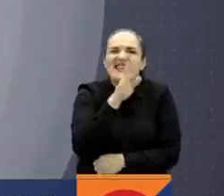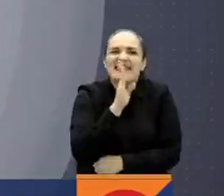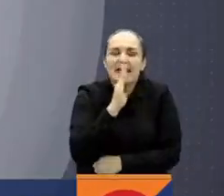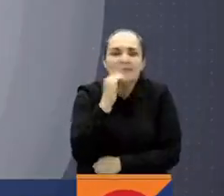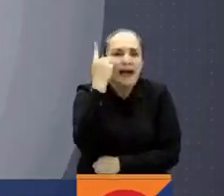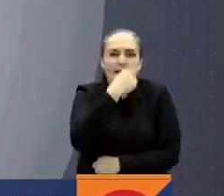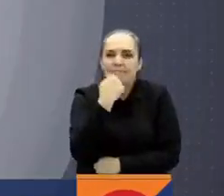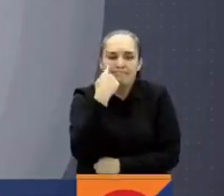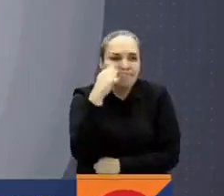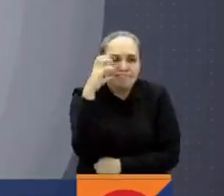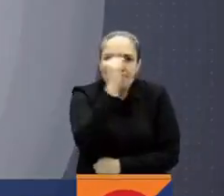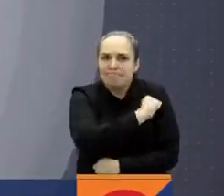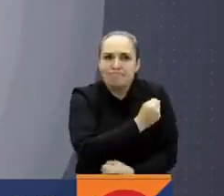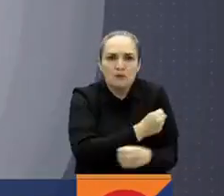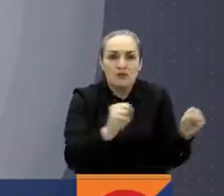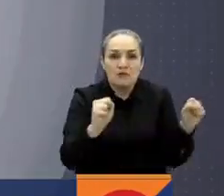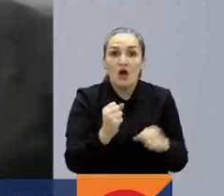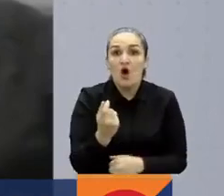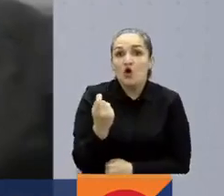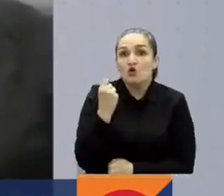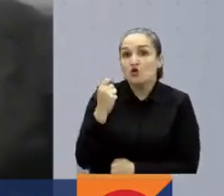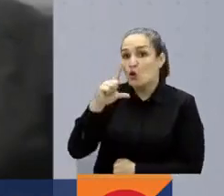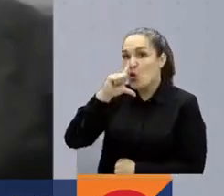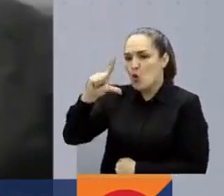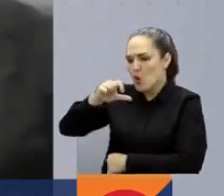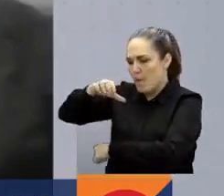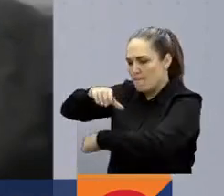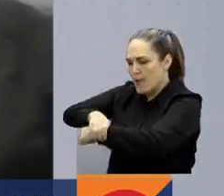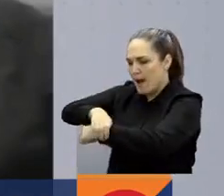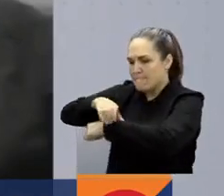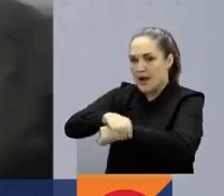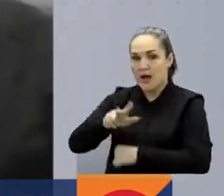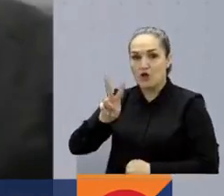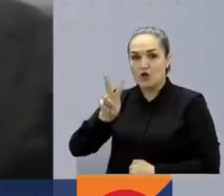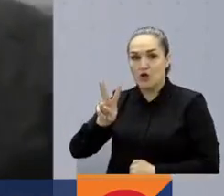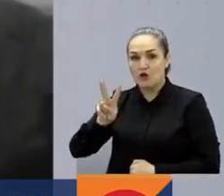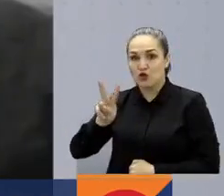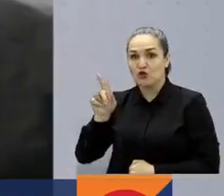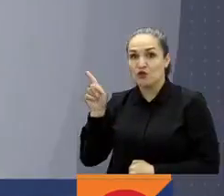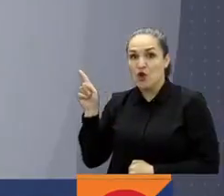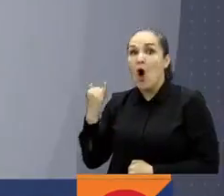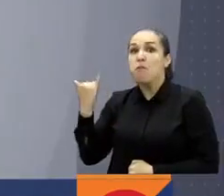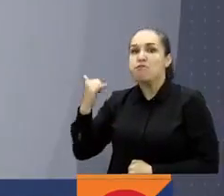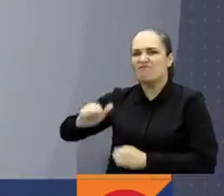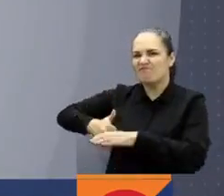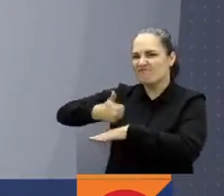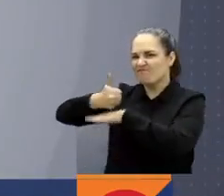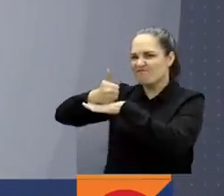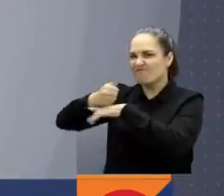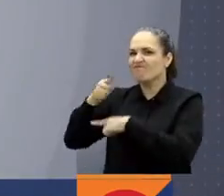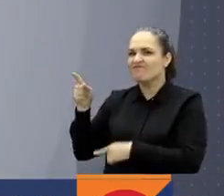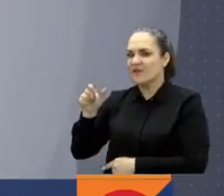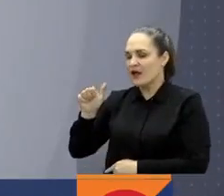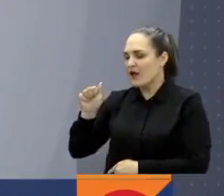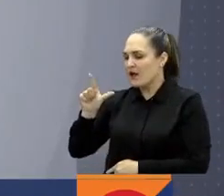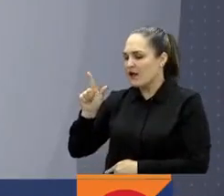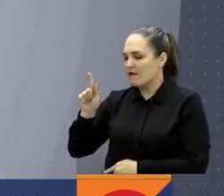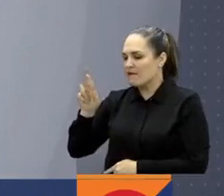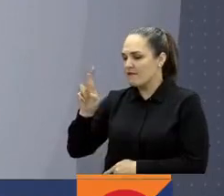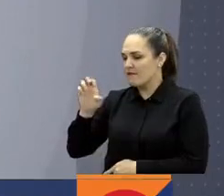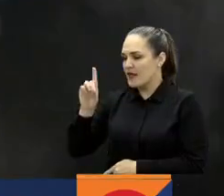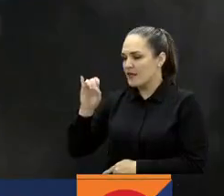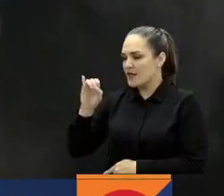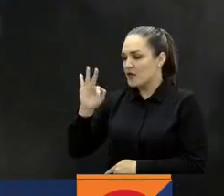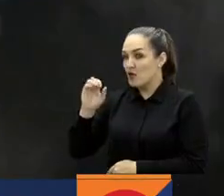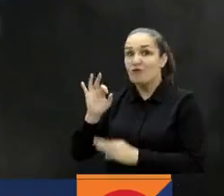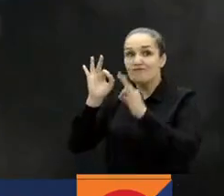fueron capturados dos de sus integrantes, entre quienes estaba Alfredito, uno de sus cabecillas. La banda criminal tiene origen venezolano